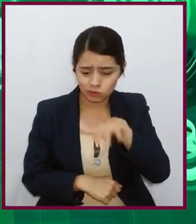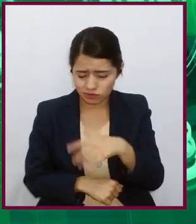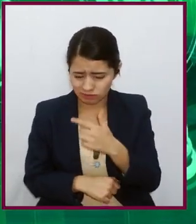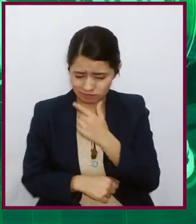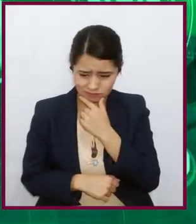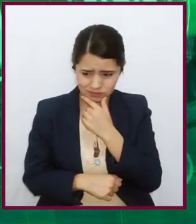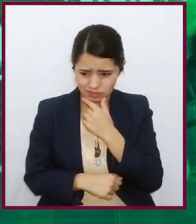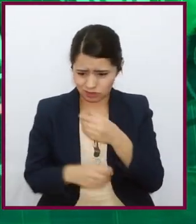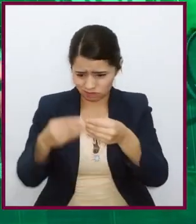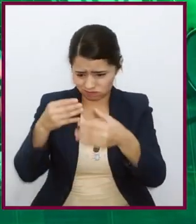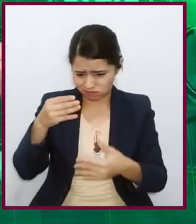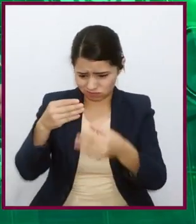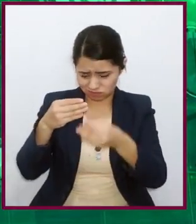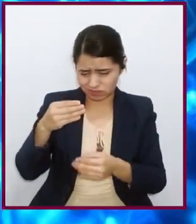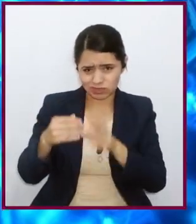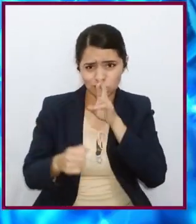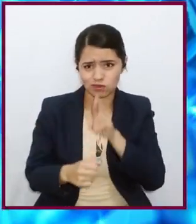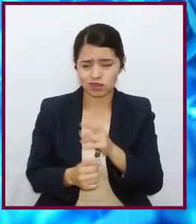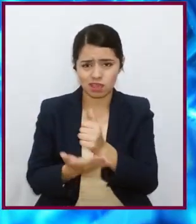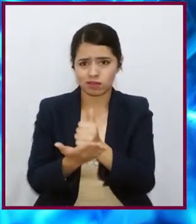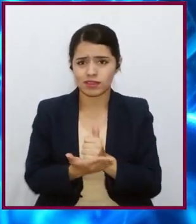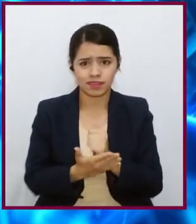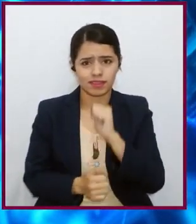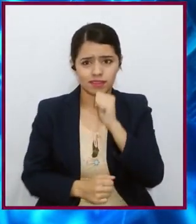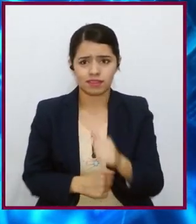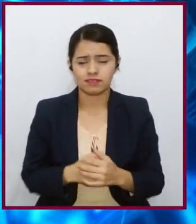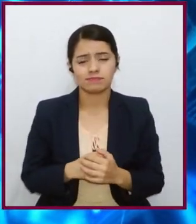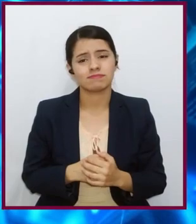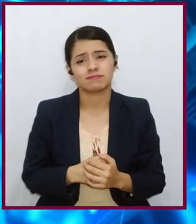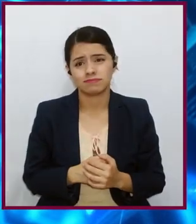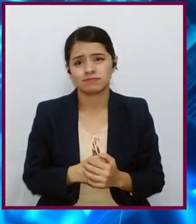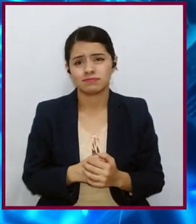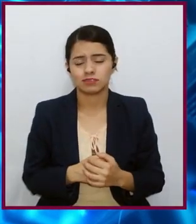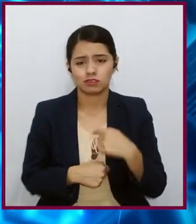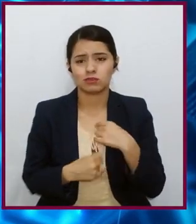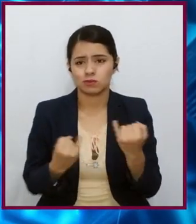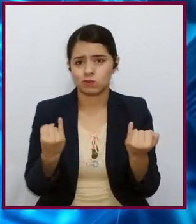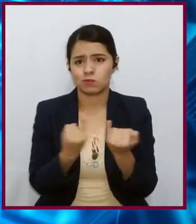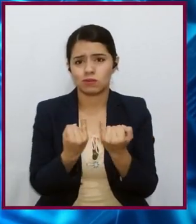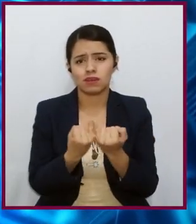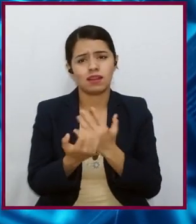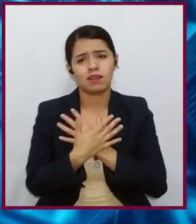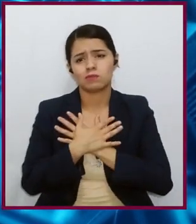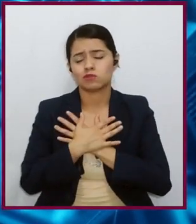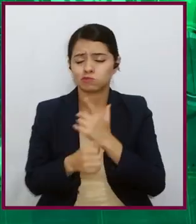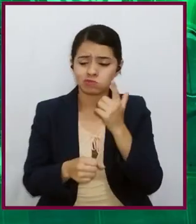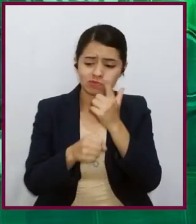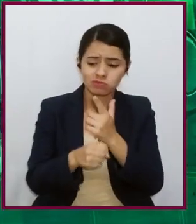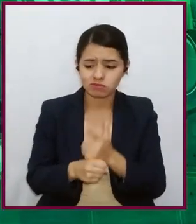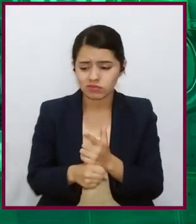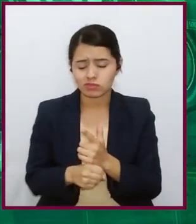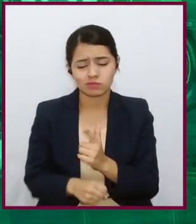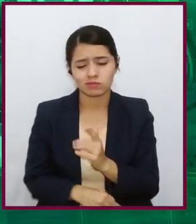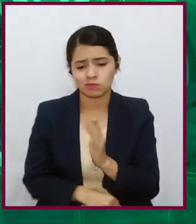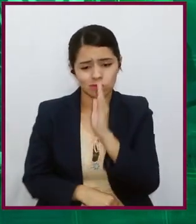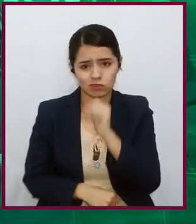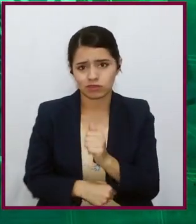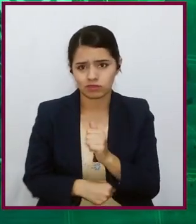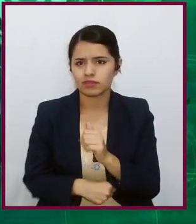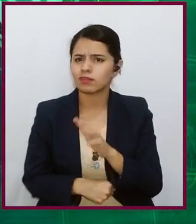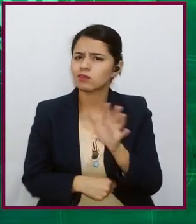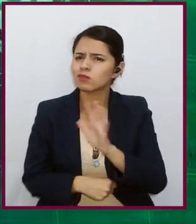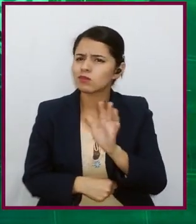Incluso un trabajo de Leonardo da Vinci podría ser considerado una especie de abuelo de la infografía. Y en 1965 estoy